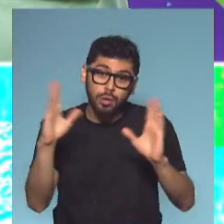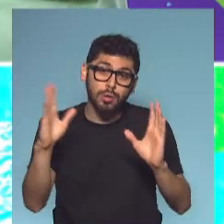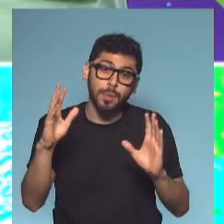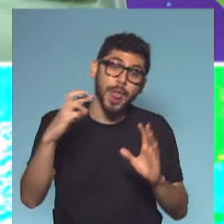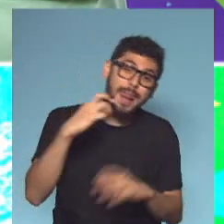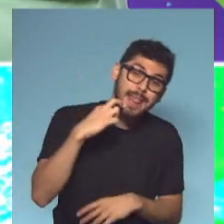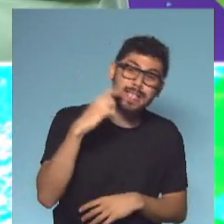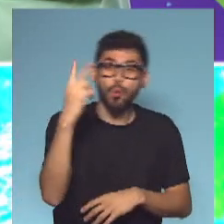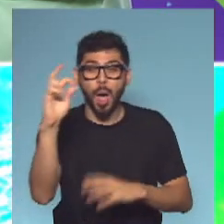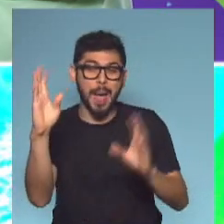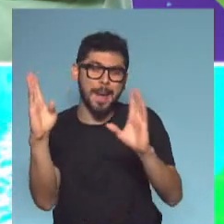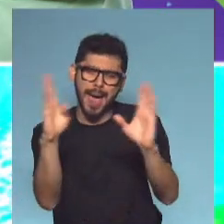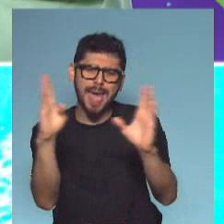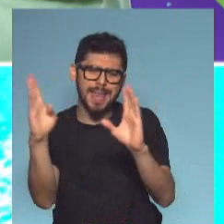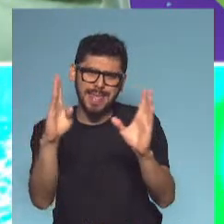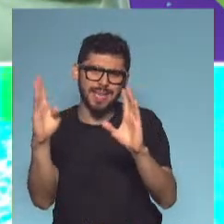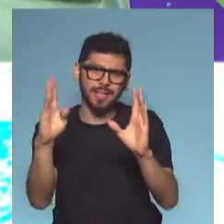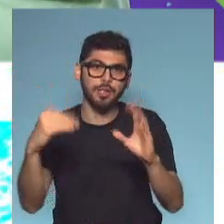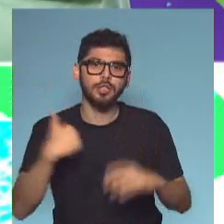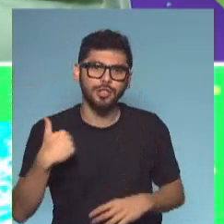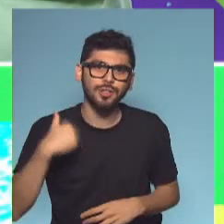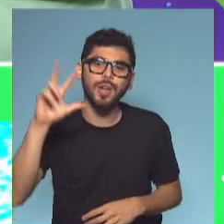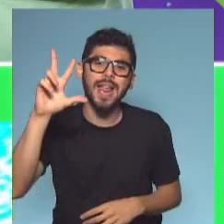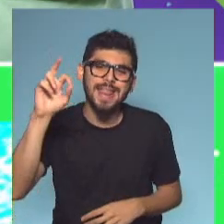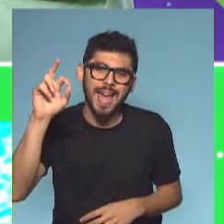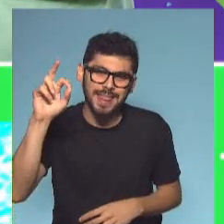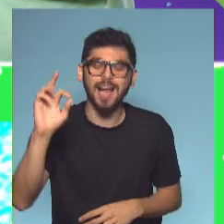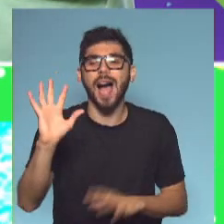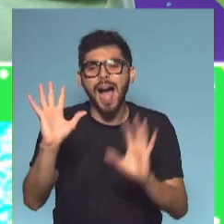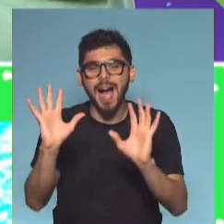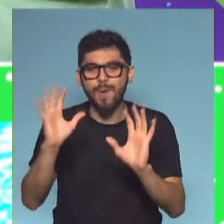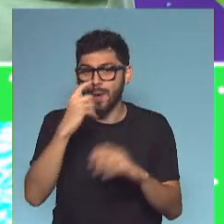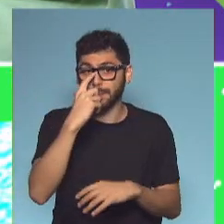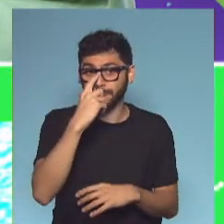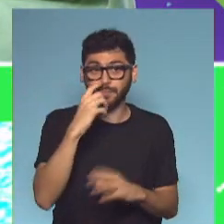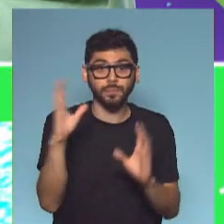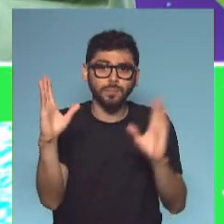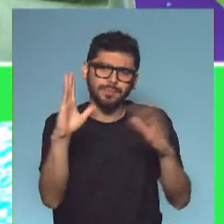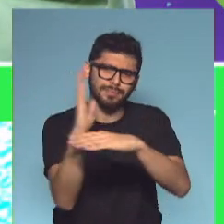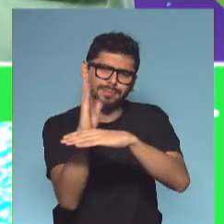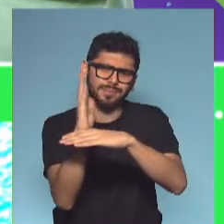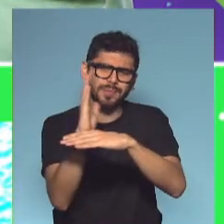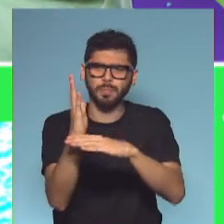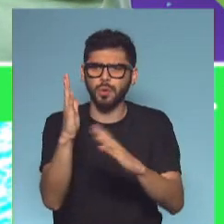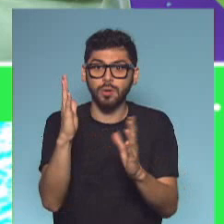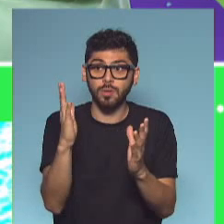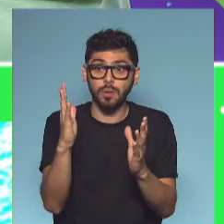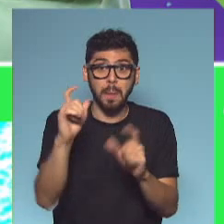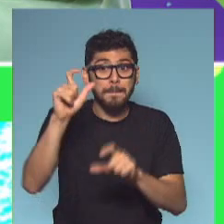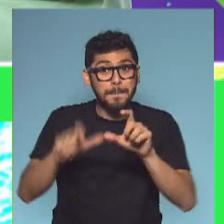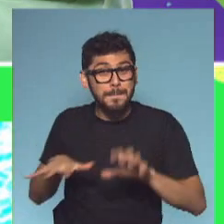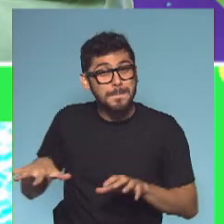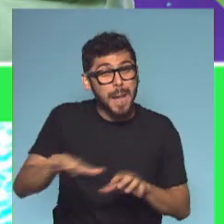y 20 años. Esa yo es la 30 en realidad. Y vos 30, bien. Bueno, ¿esa es la edad promedio de la gente